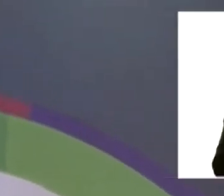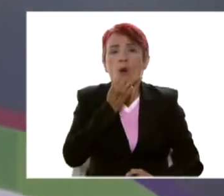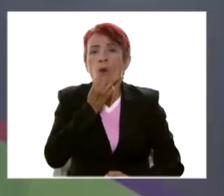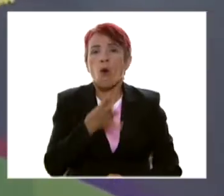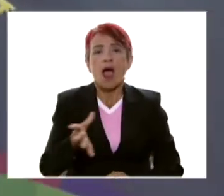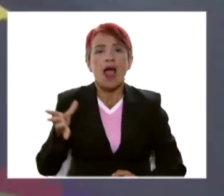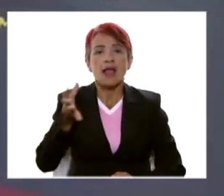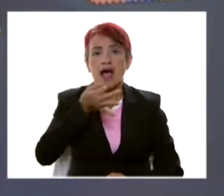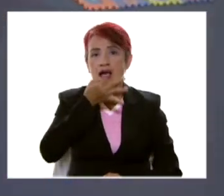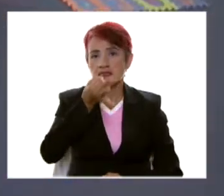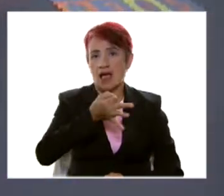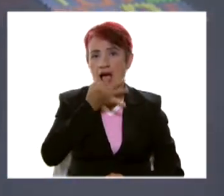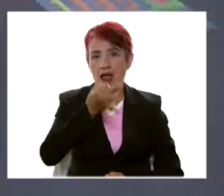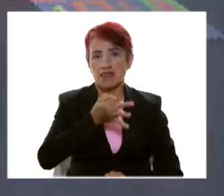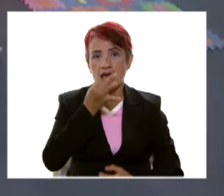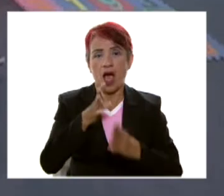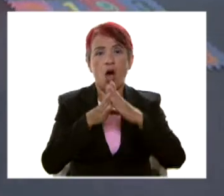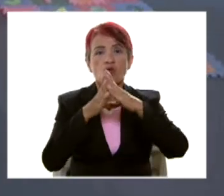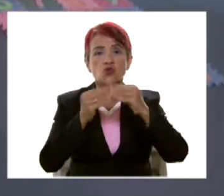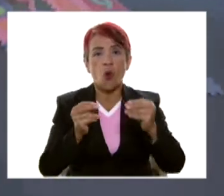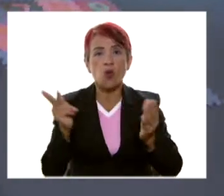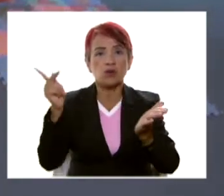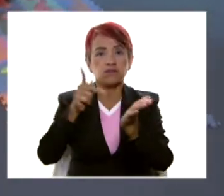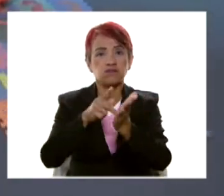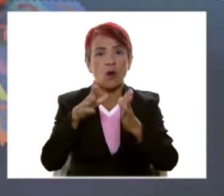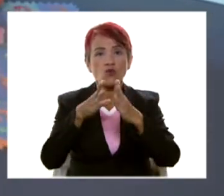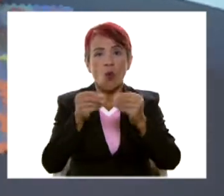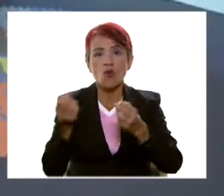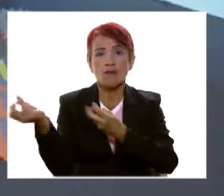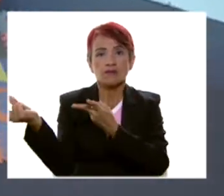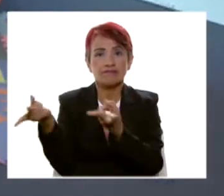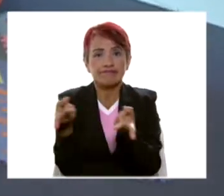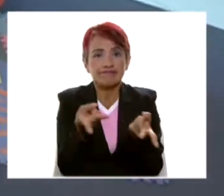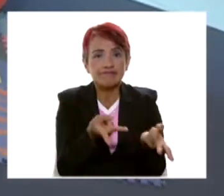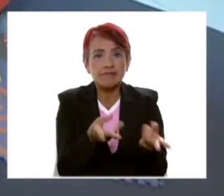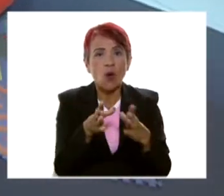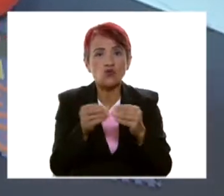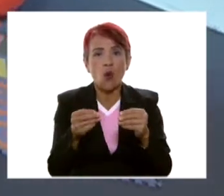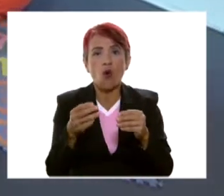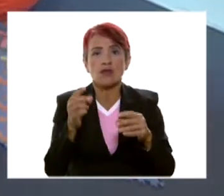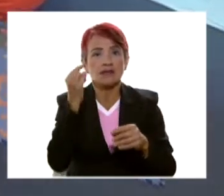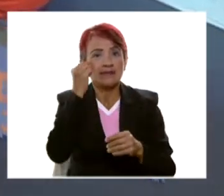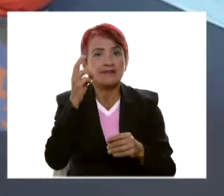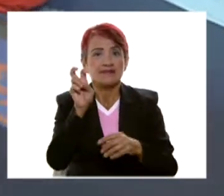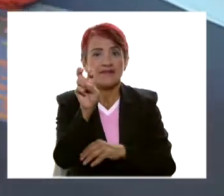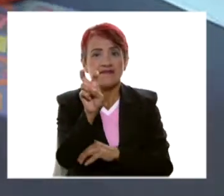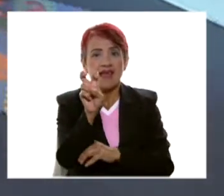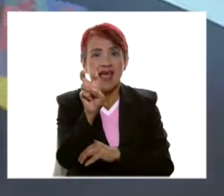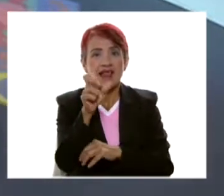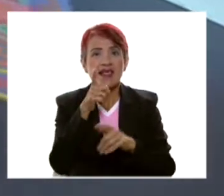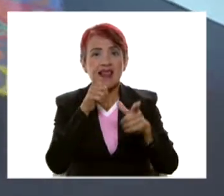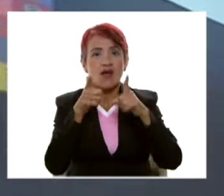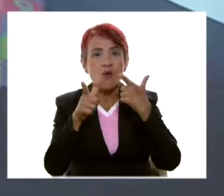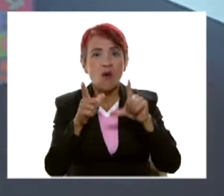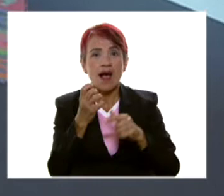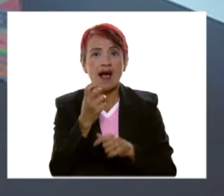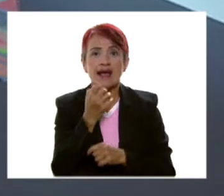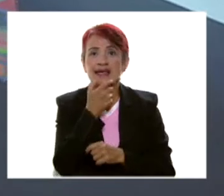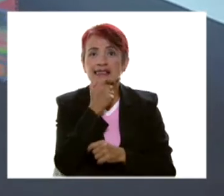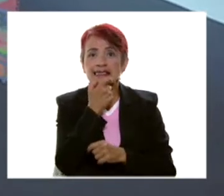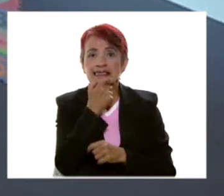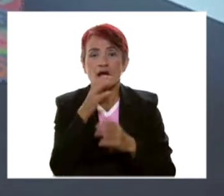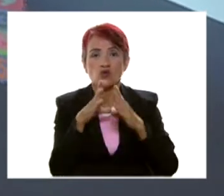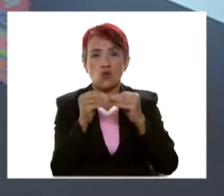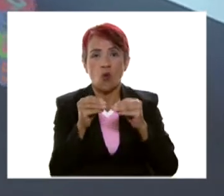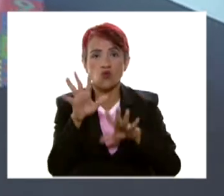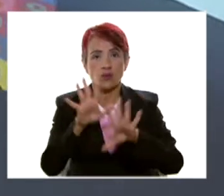Muy buenas tardes, sean todos y todas bienvenidas nuevamente a nuestro viernes de lenguaje e idiomas